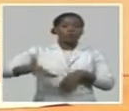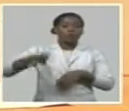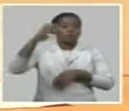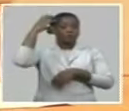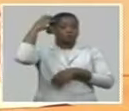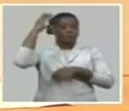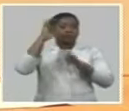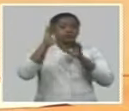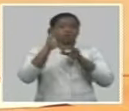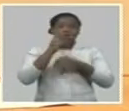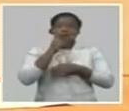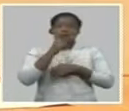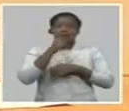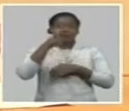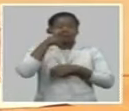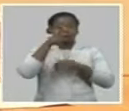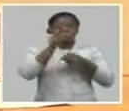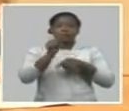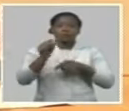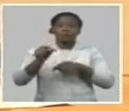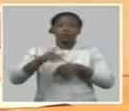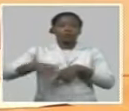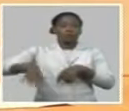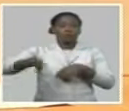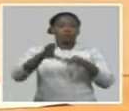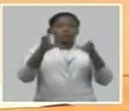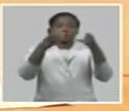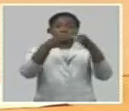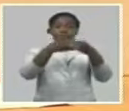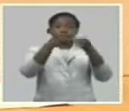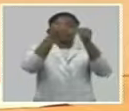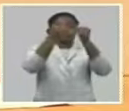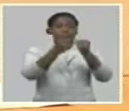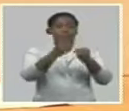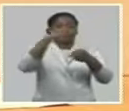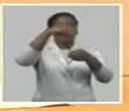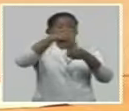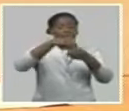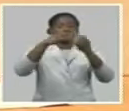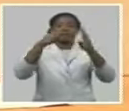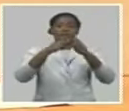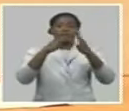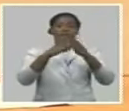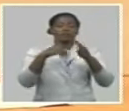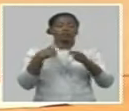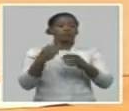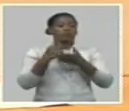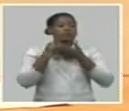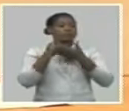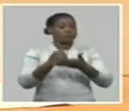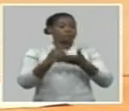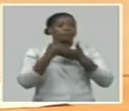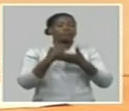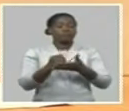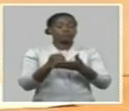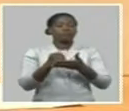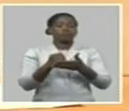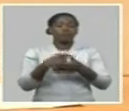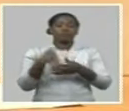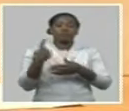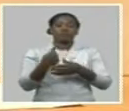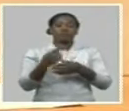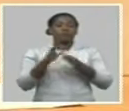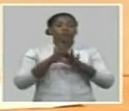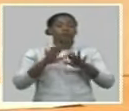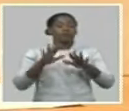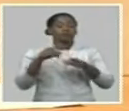en la vigilancia de esas personas que están aisladas en sus viviendas y también ayuda a la búsqueda así lo hemos concebido para que